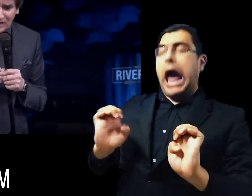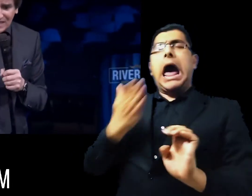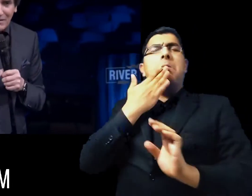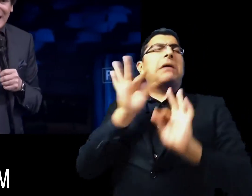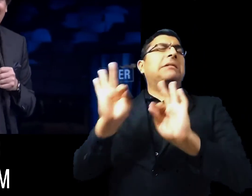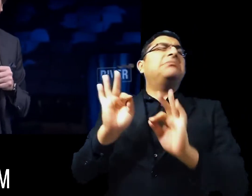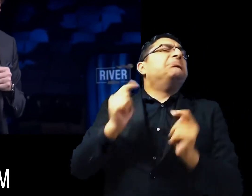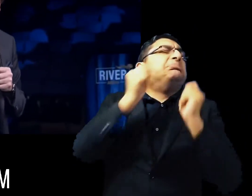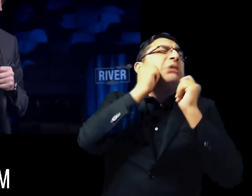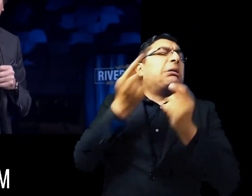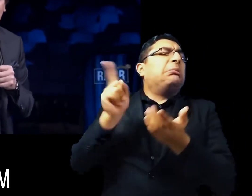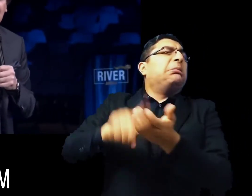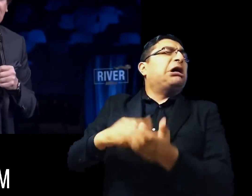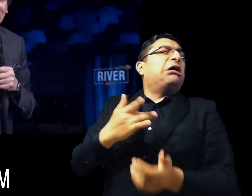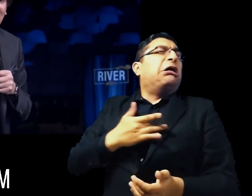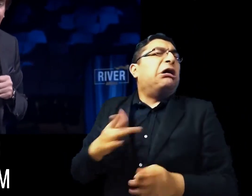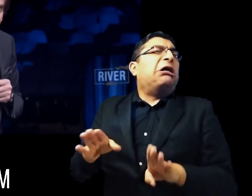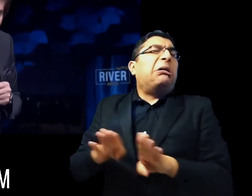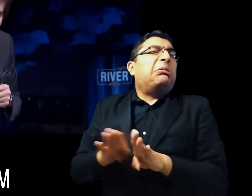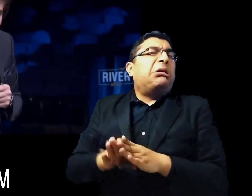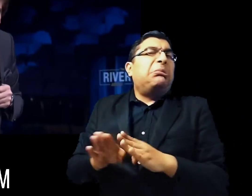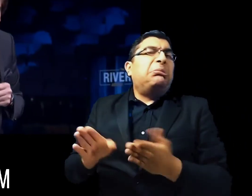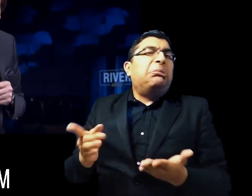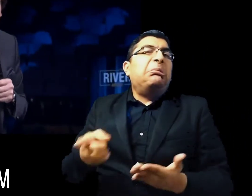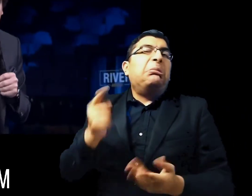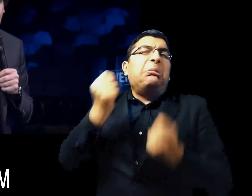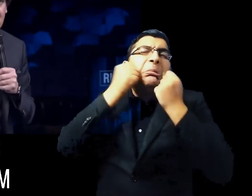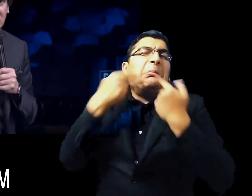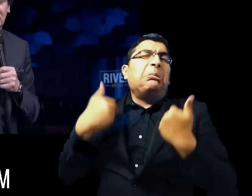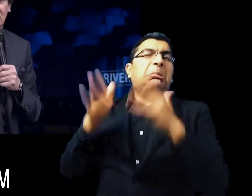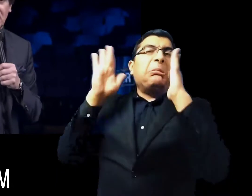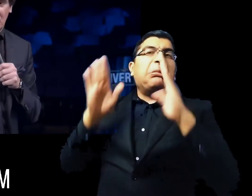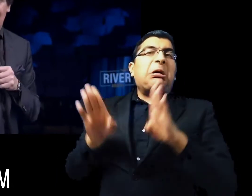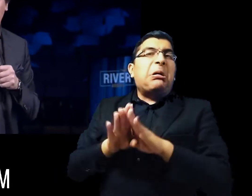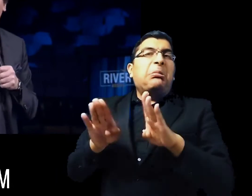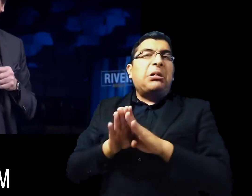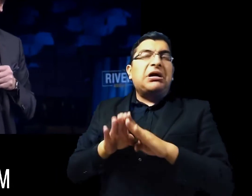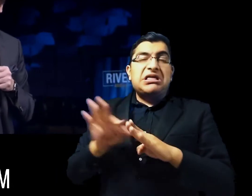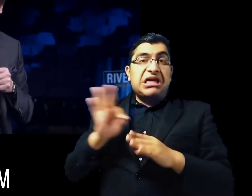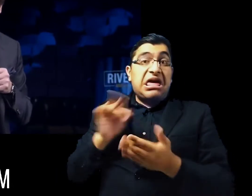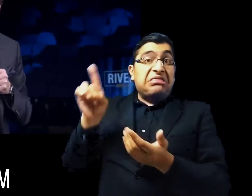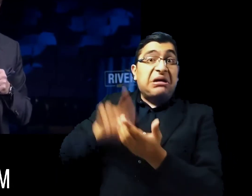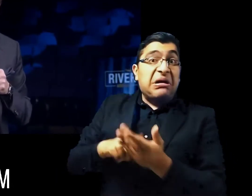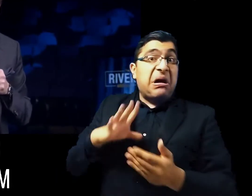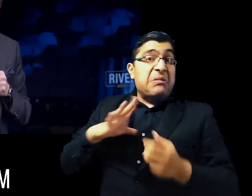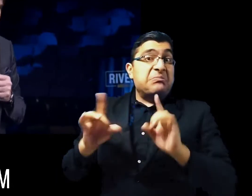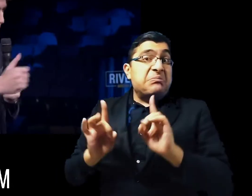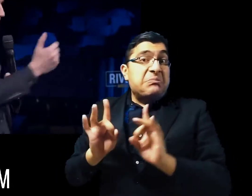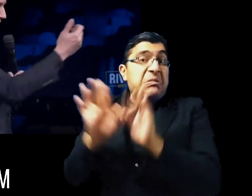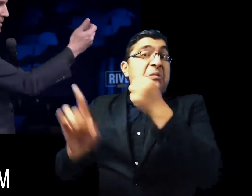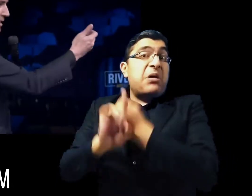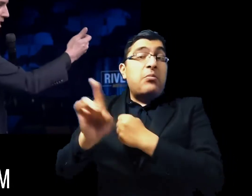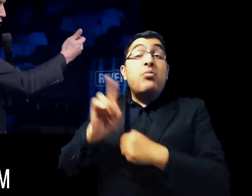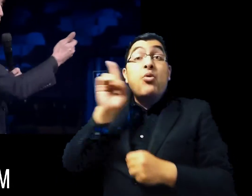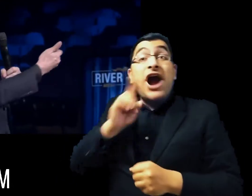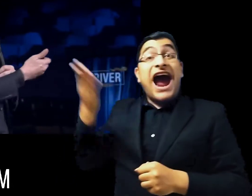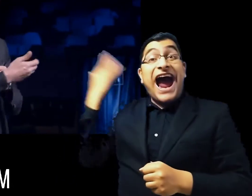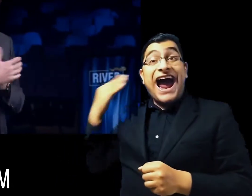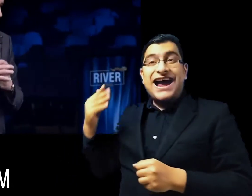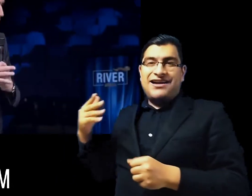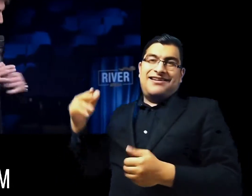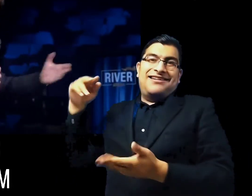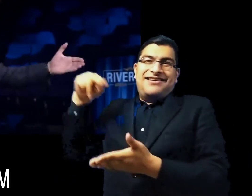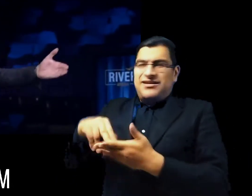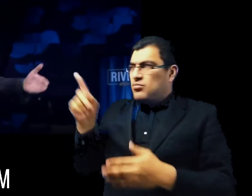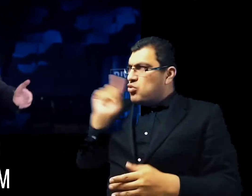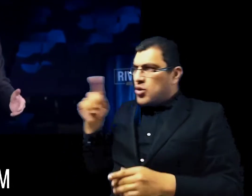nos interesaba qué había debajo de las vendas, si había hemorragias. Como esta dama que cuando yo era